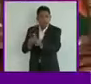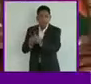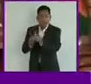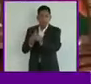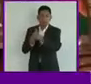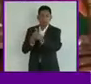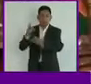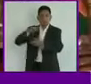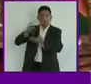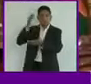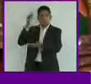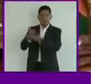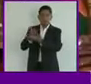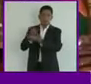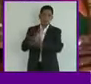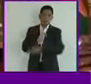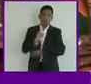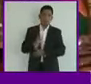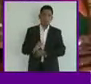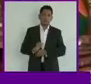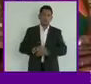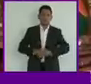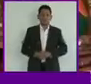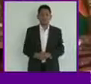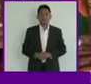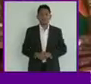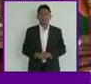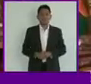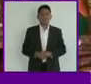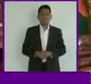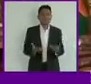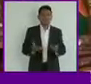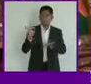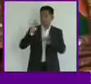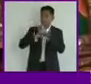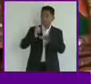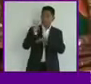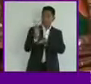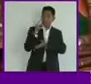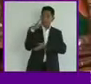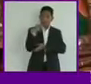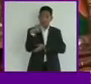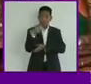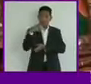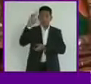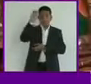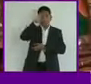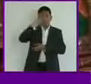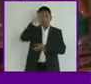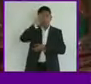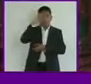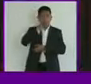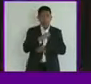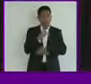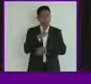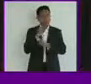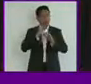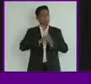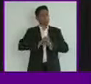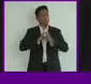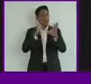Muy bien, Sua, tienen mucha claridad en lo que pretenden y lo que está faltando, ¿no? Los felicito y las felicito, ¿no? Y